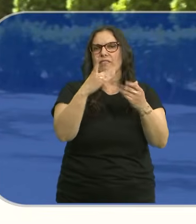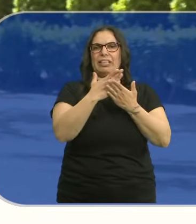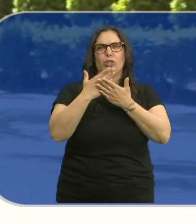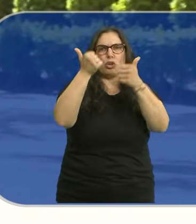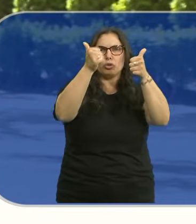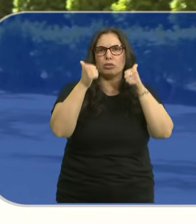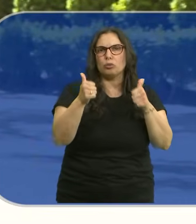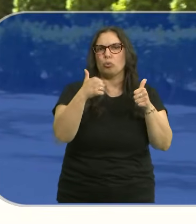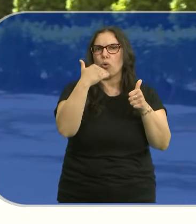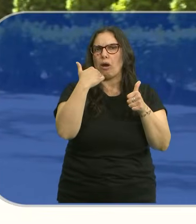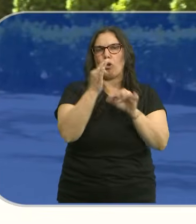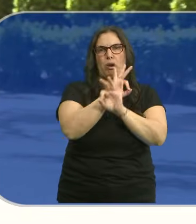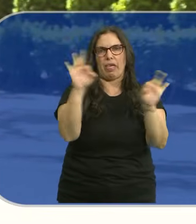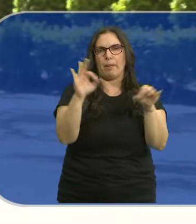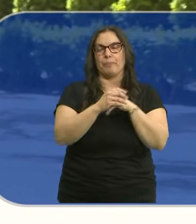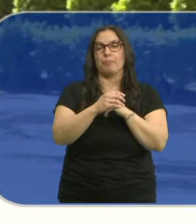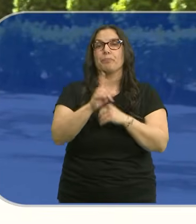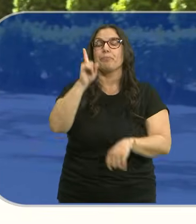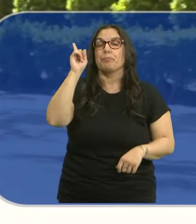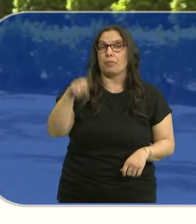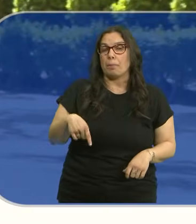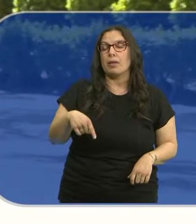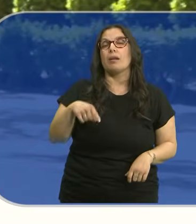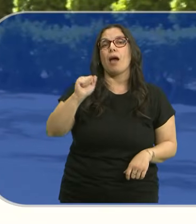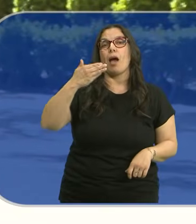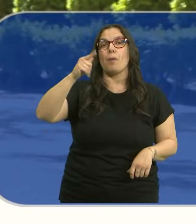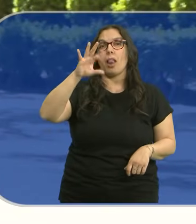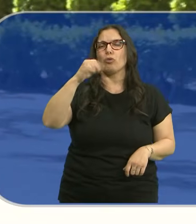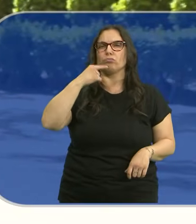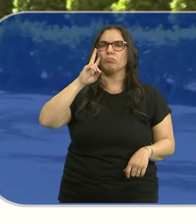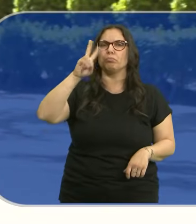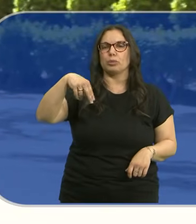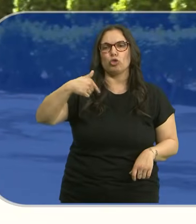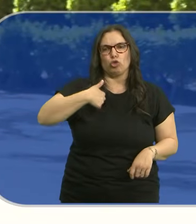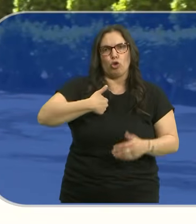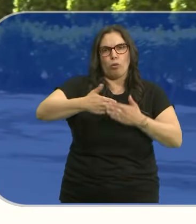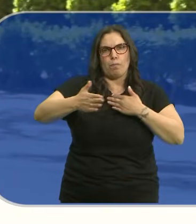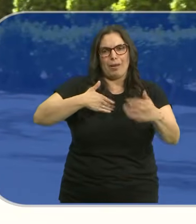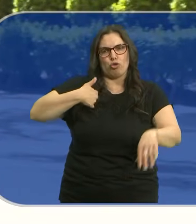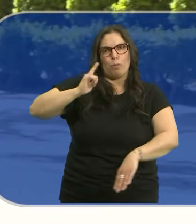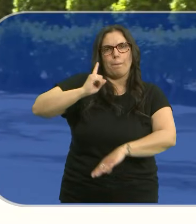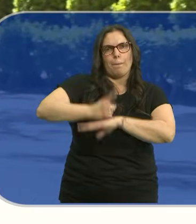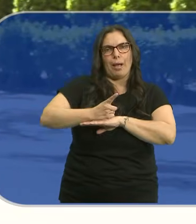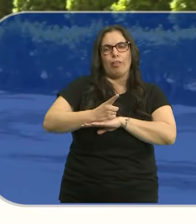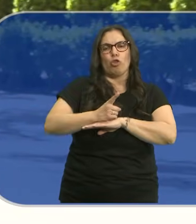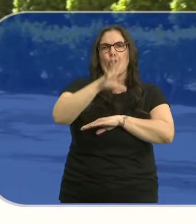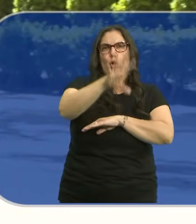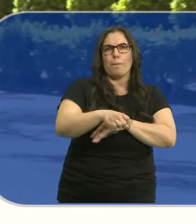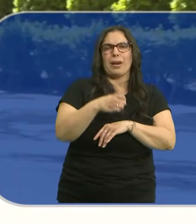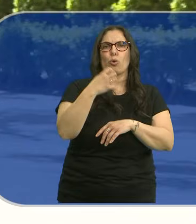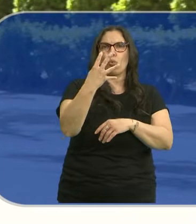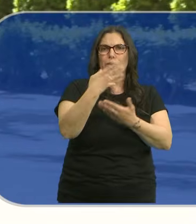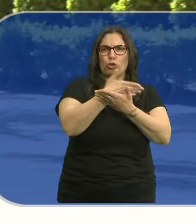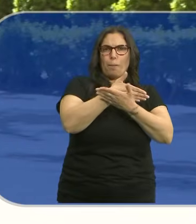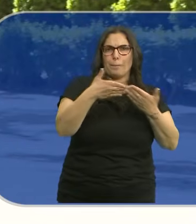ni conocimiento. Además, como bien decías, también Ábalos ha reconocido que fue él el que dio la orden de pasar de esa